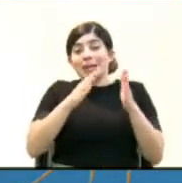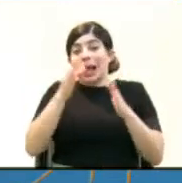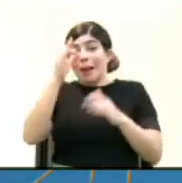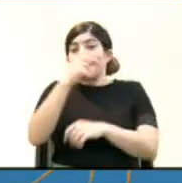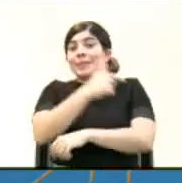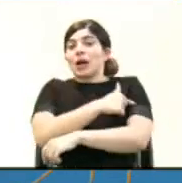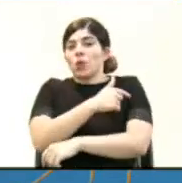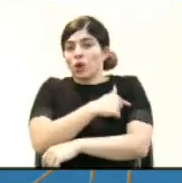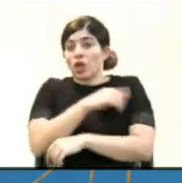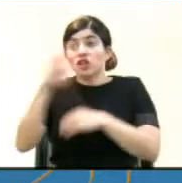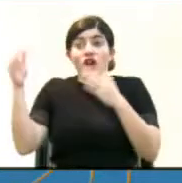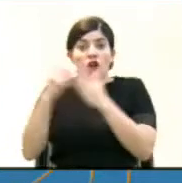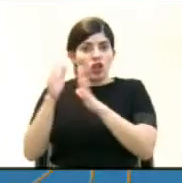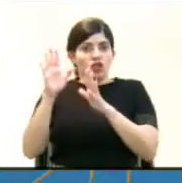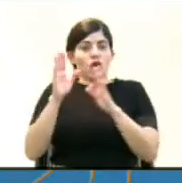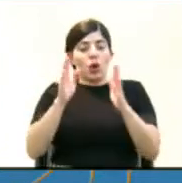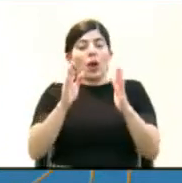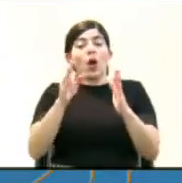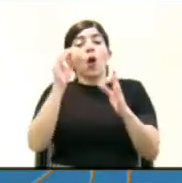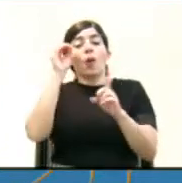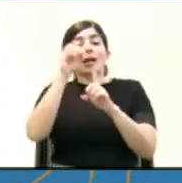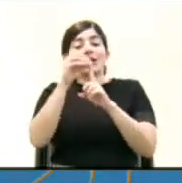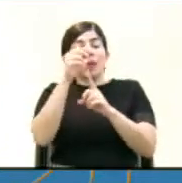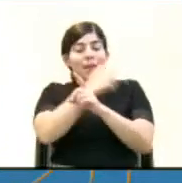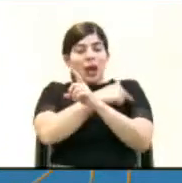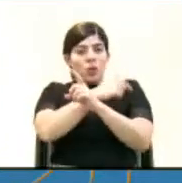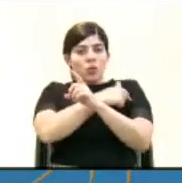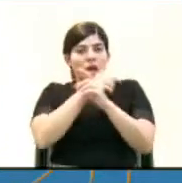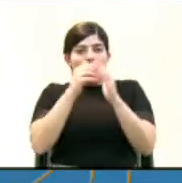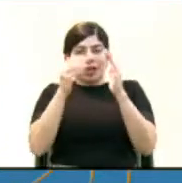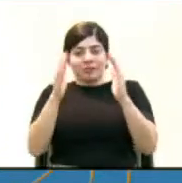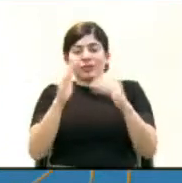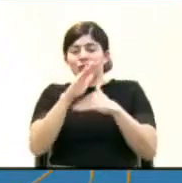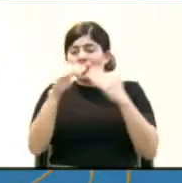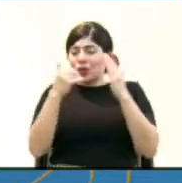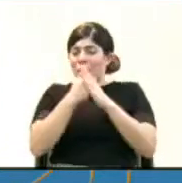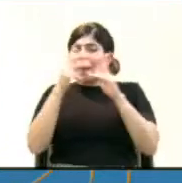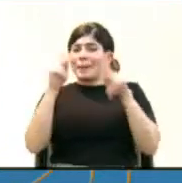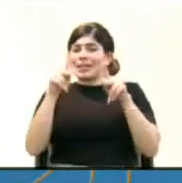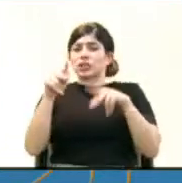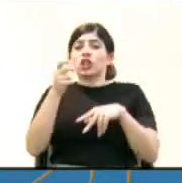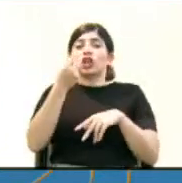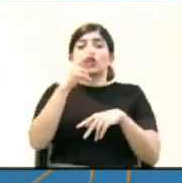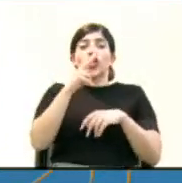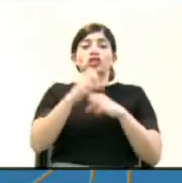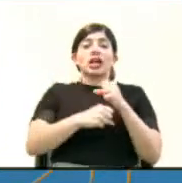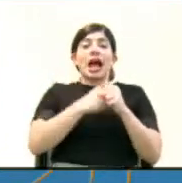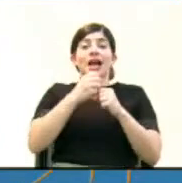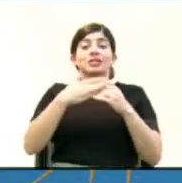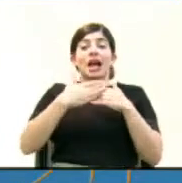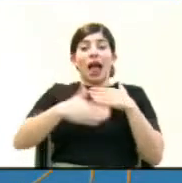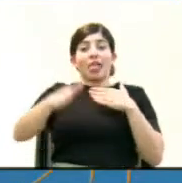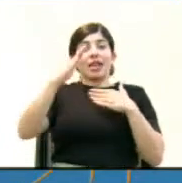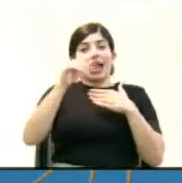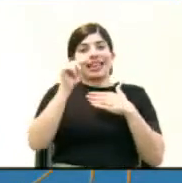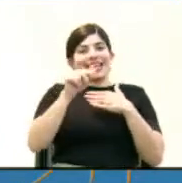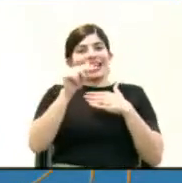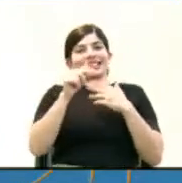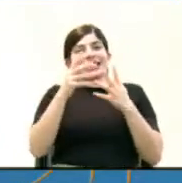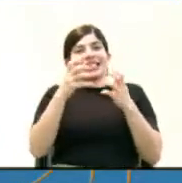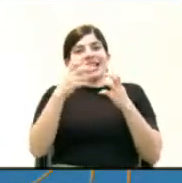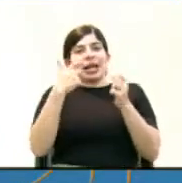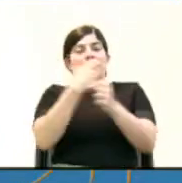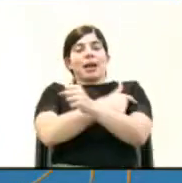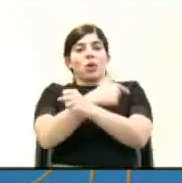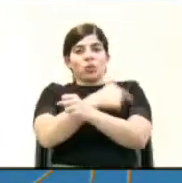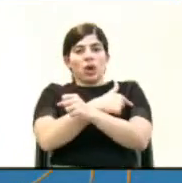No es la población total. La población meta a vacunar es todas las personas de 12 años en adelante. Esa es la población